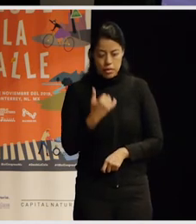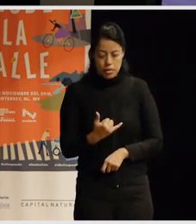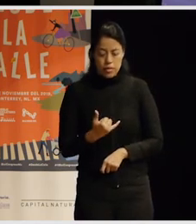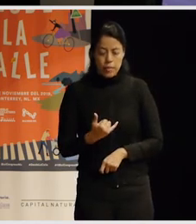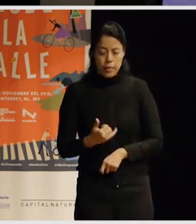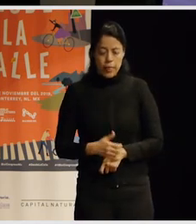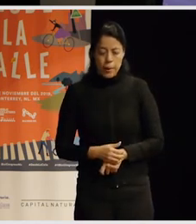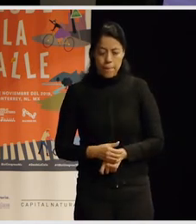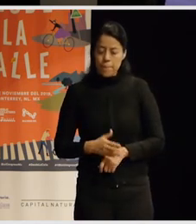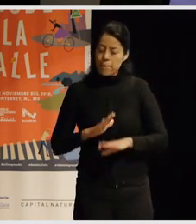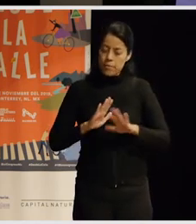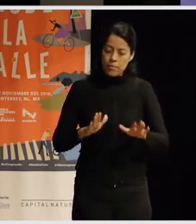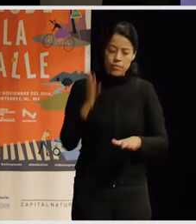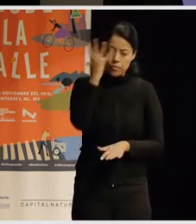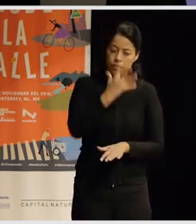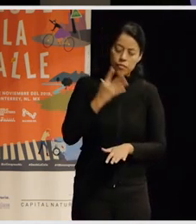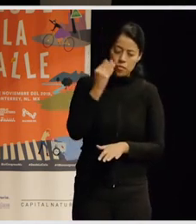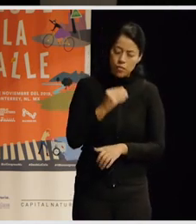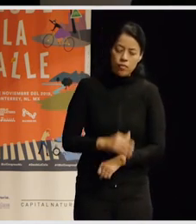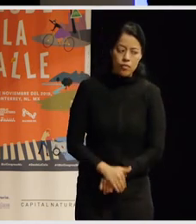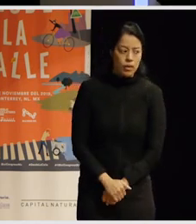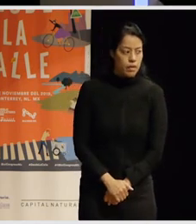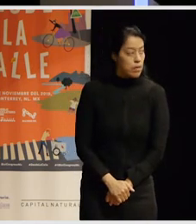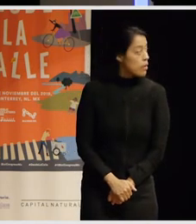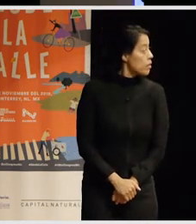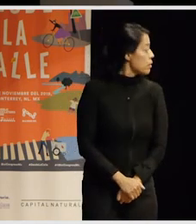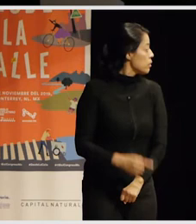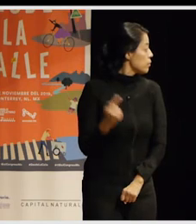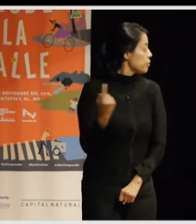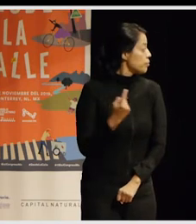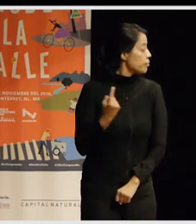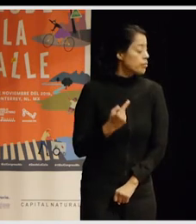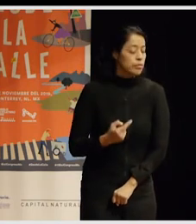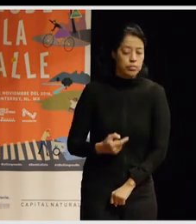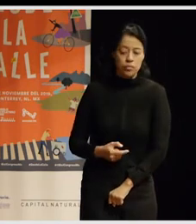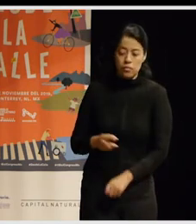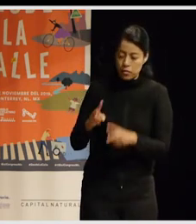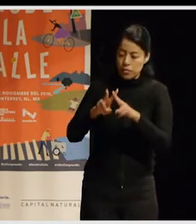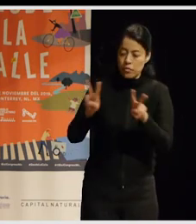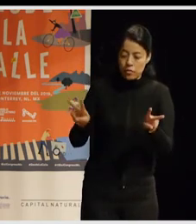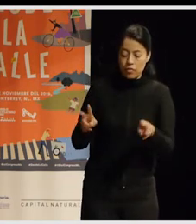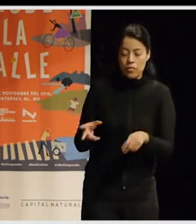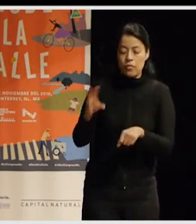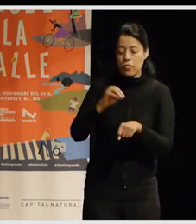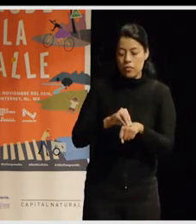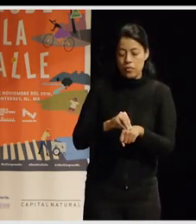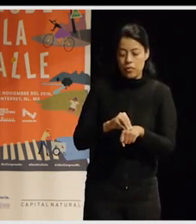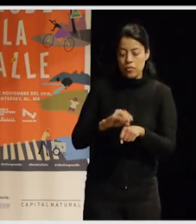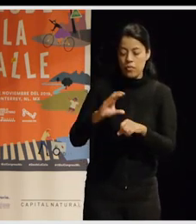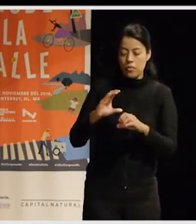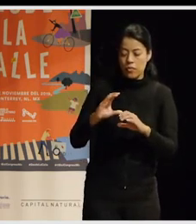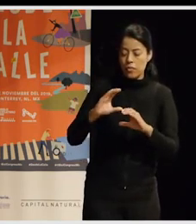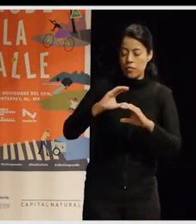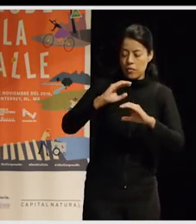lo lo más padre de eso podría poder en dar la siguiente es que parte de los vecinos pusieron en su chat que